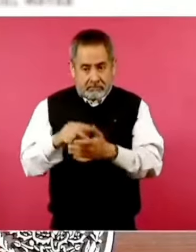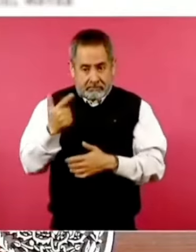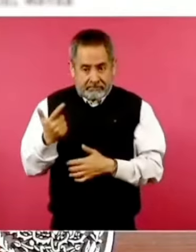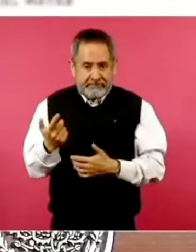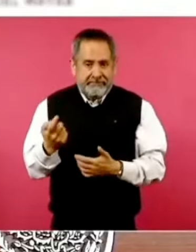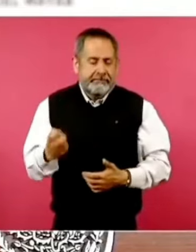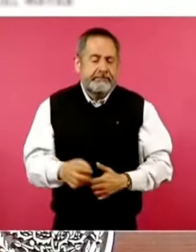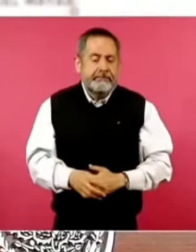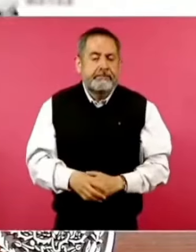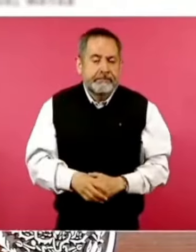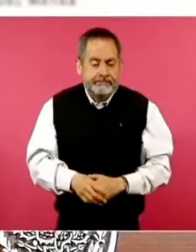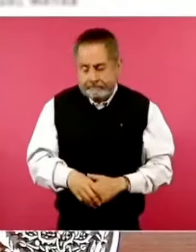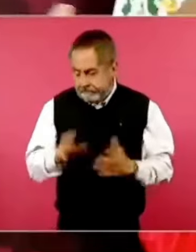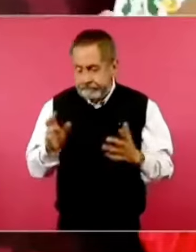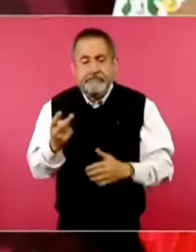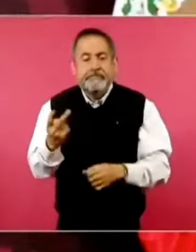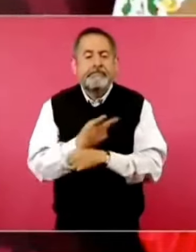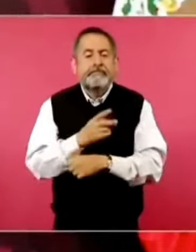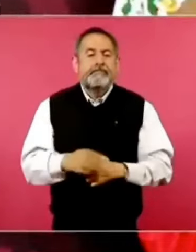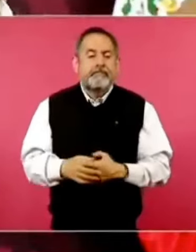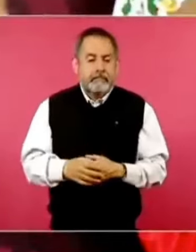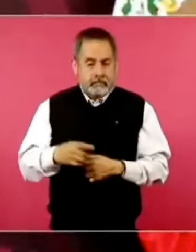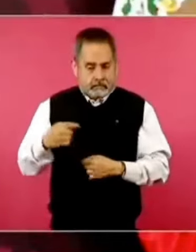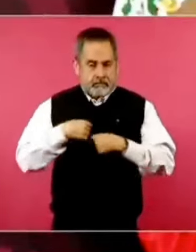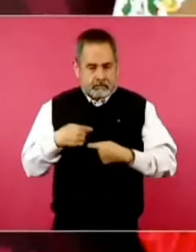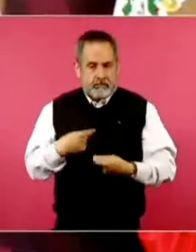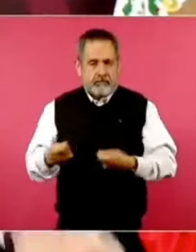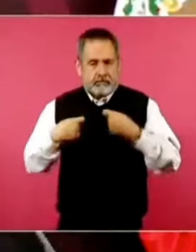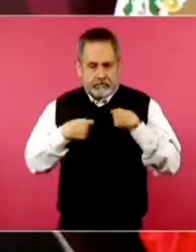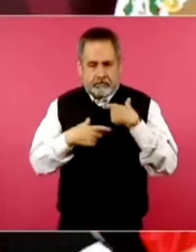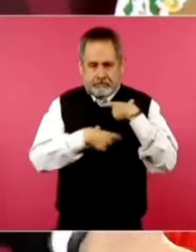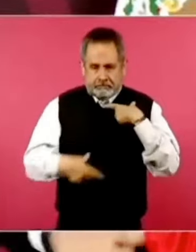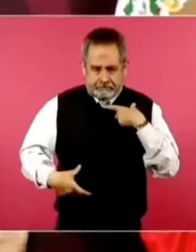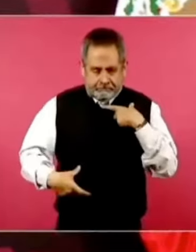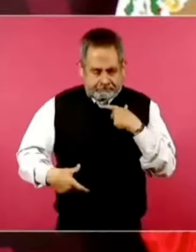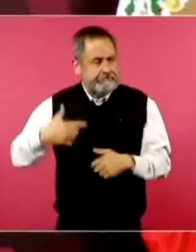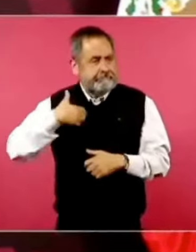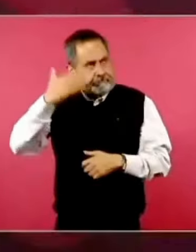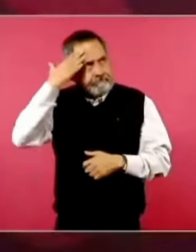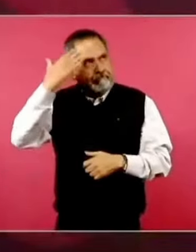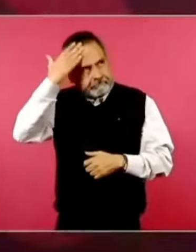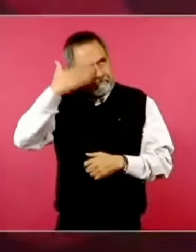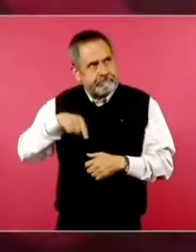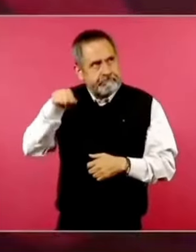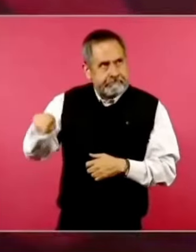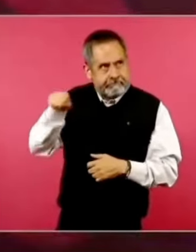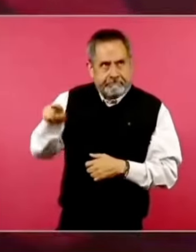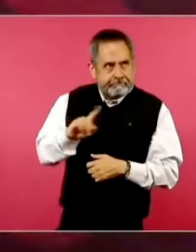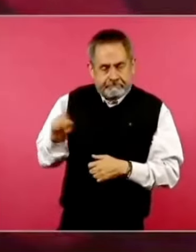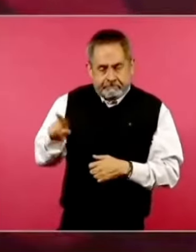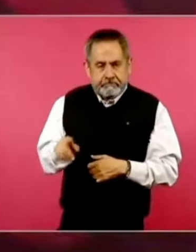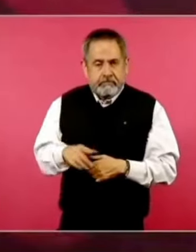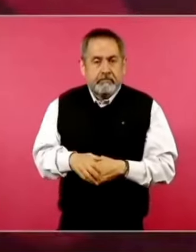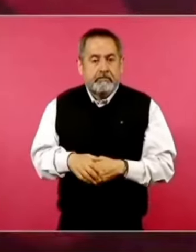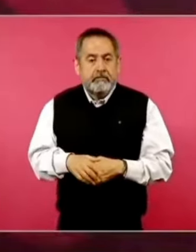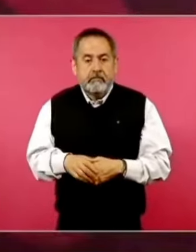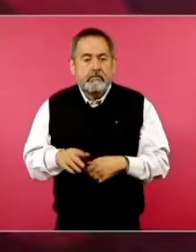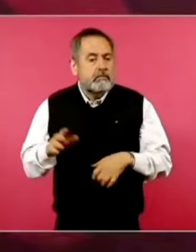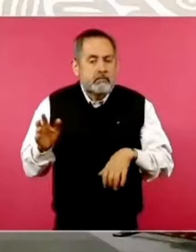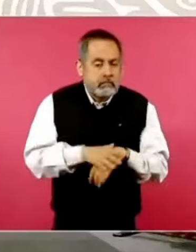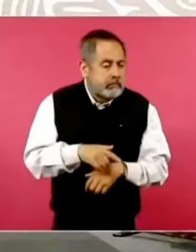2007 bueno llego a la presidencia conociendo ese problema todo por darle